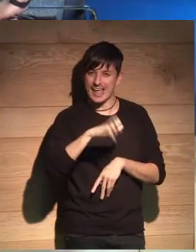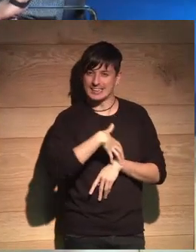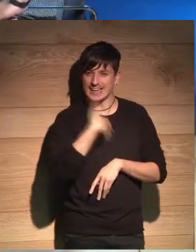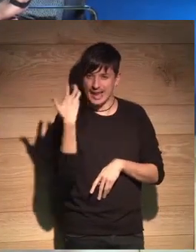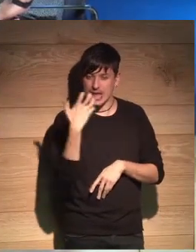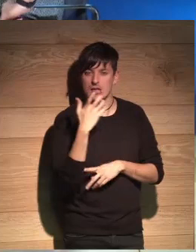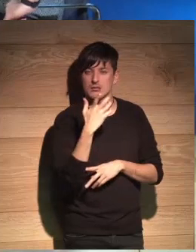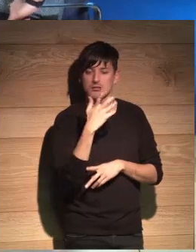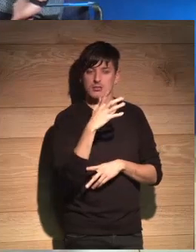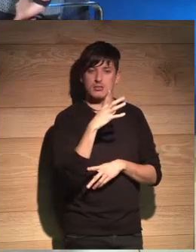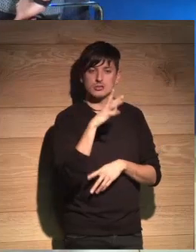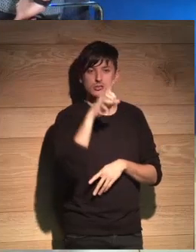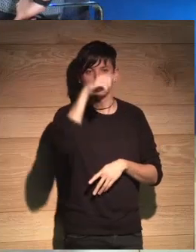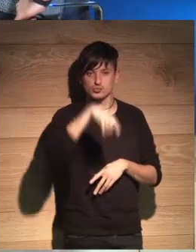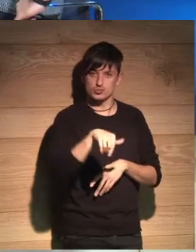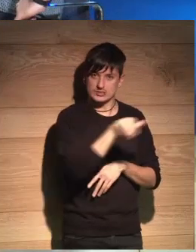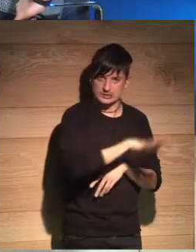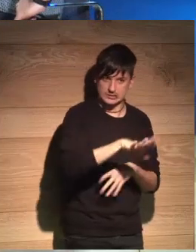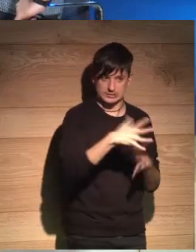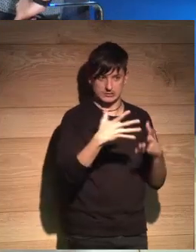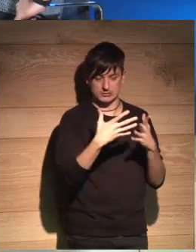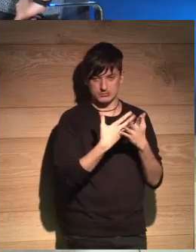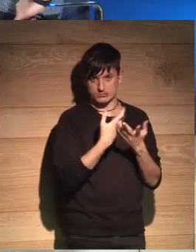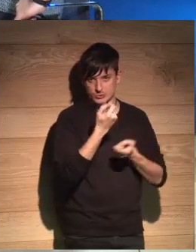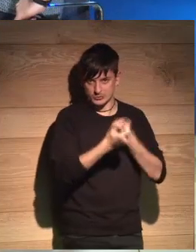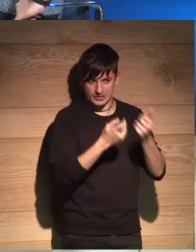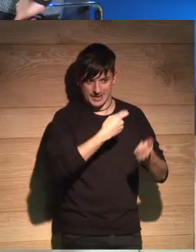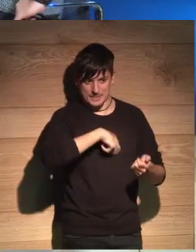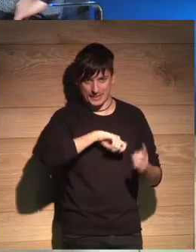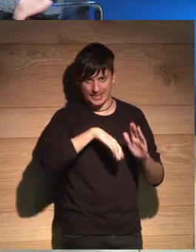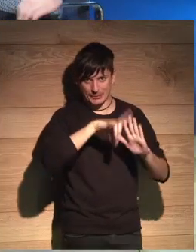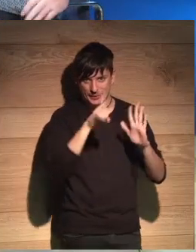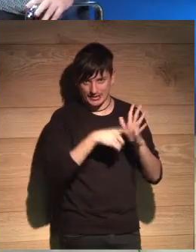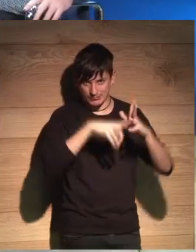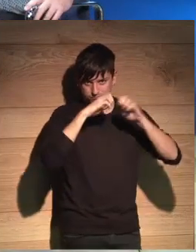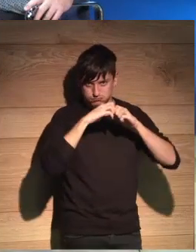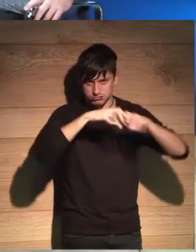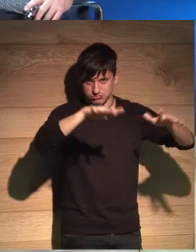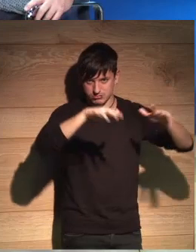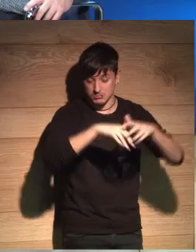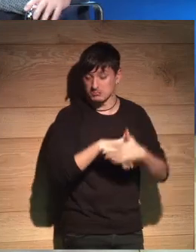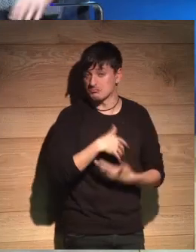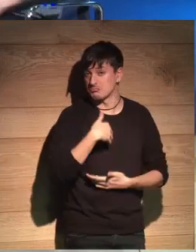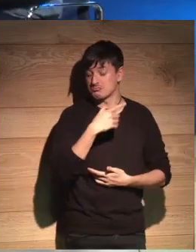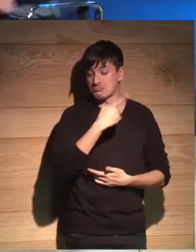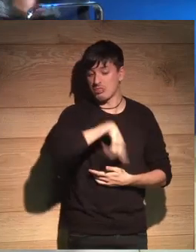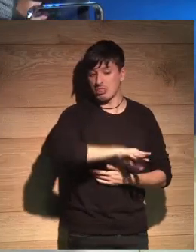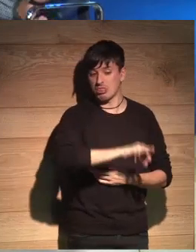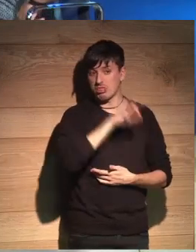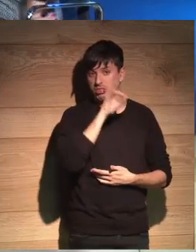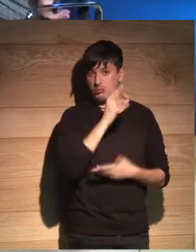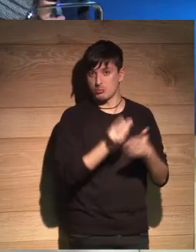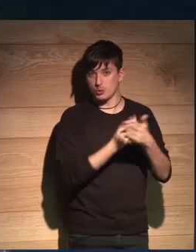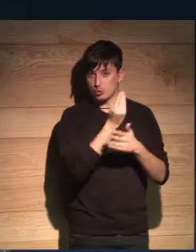en la zona del sureste y en toda España cada vez va a ser mayor problema. Y entonces nosotros pues decidimos desarrollar un